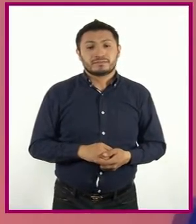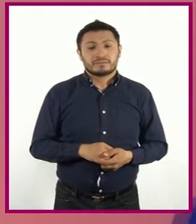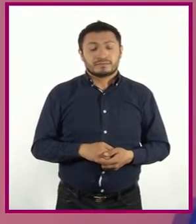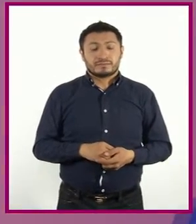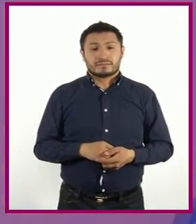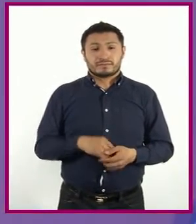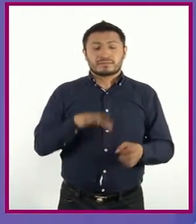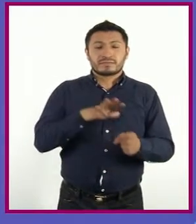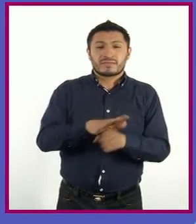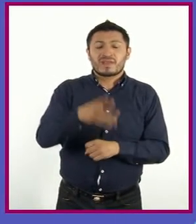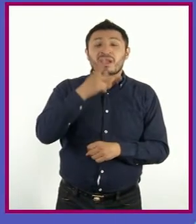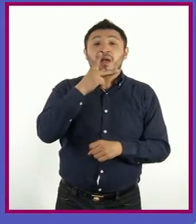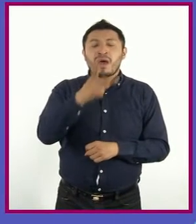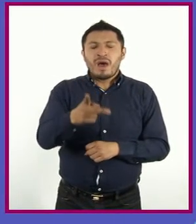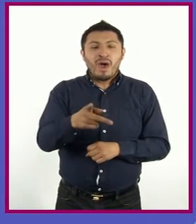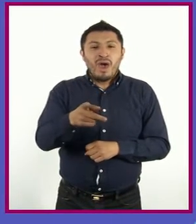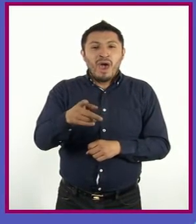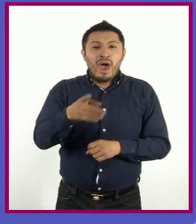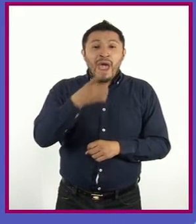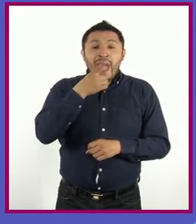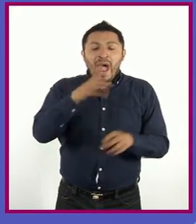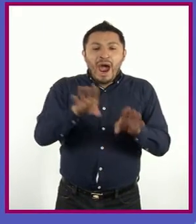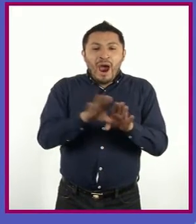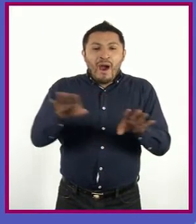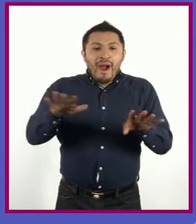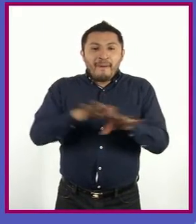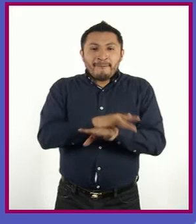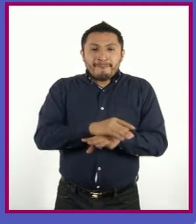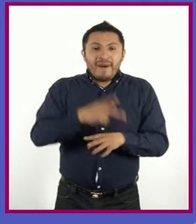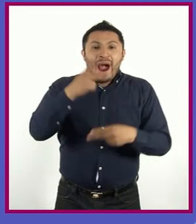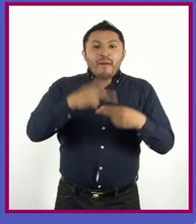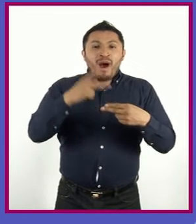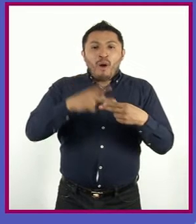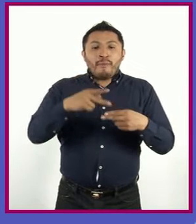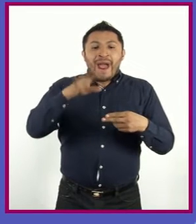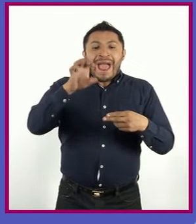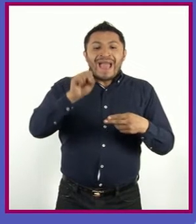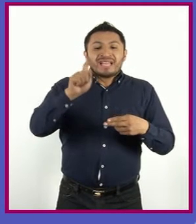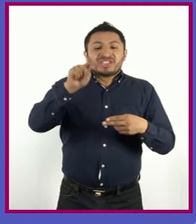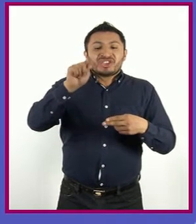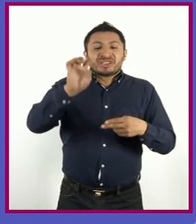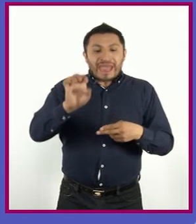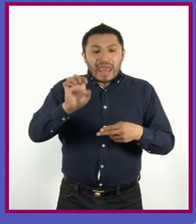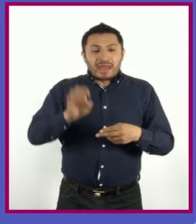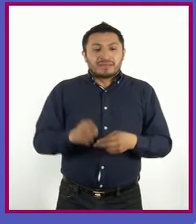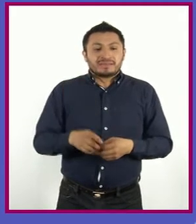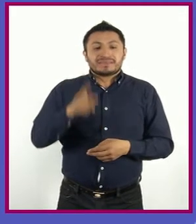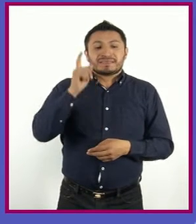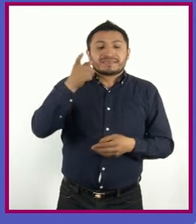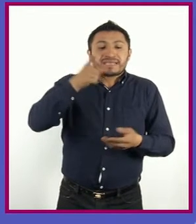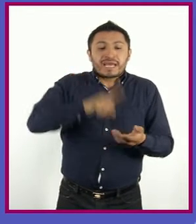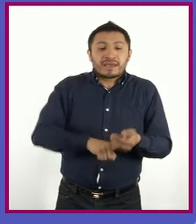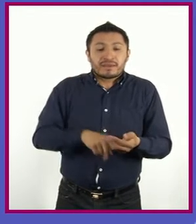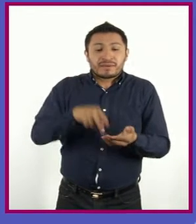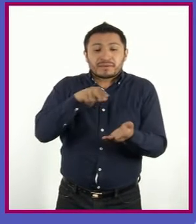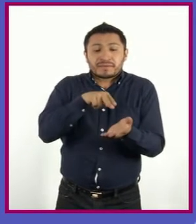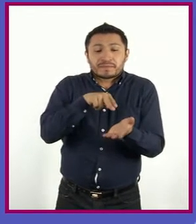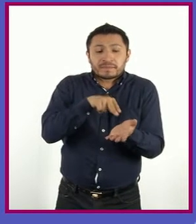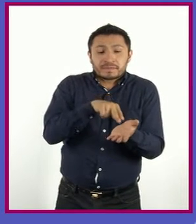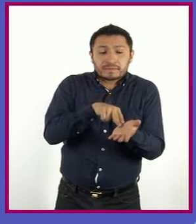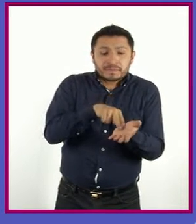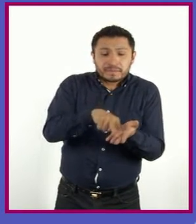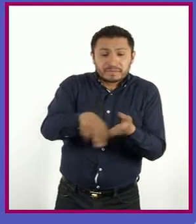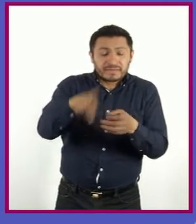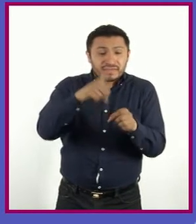¿A qué palabra podríamos decir que sustituye el pronombre este, que se encuentra en negritas al final de la